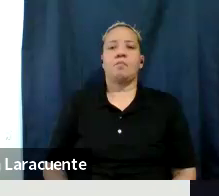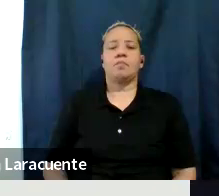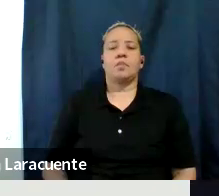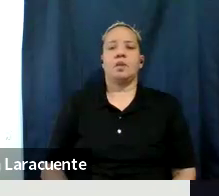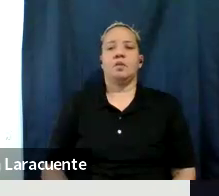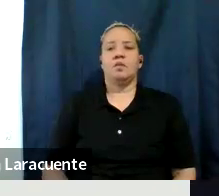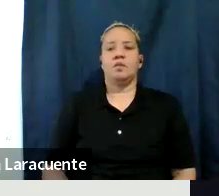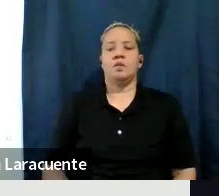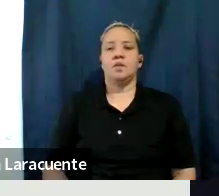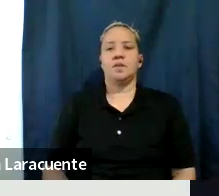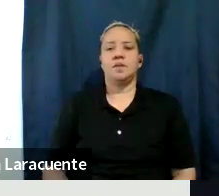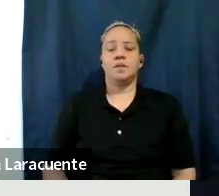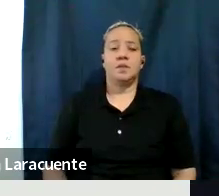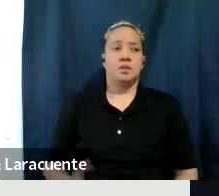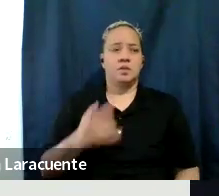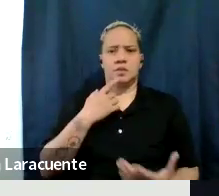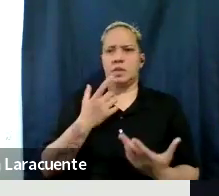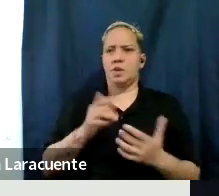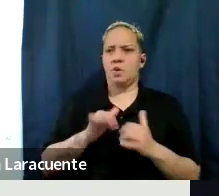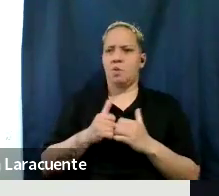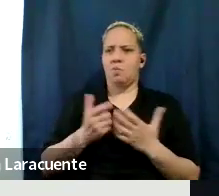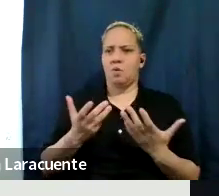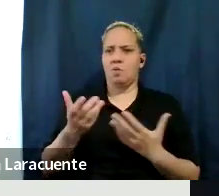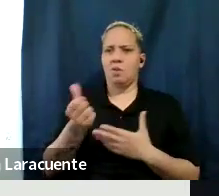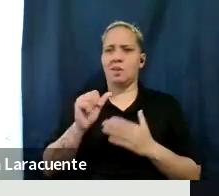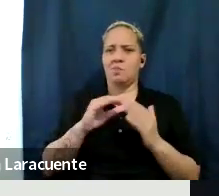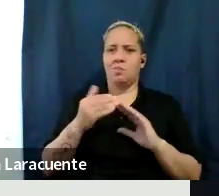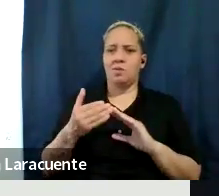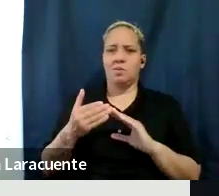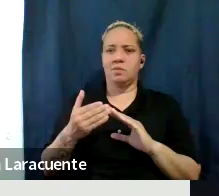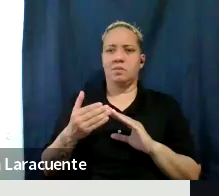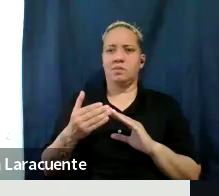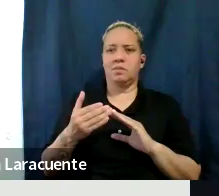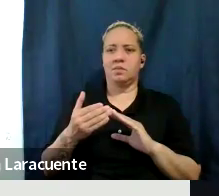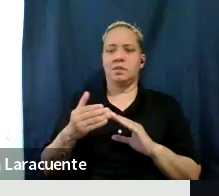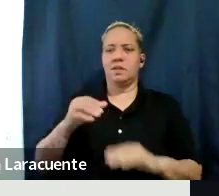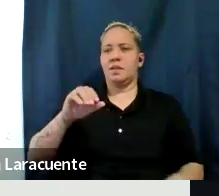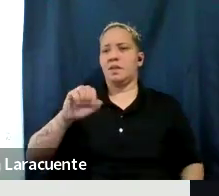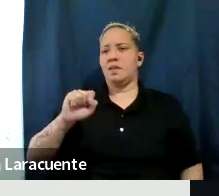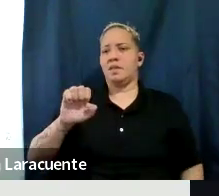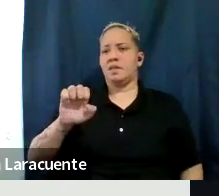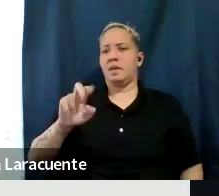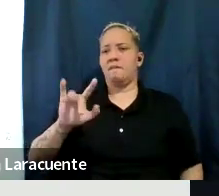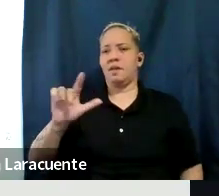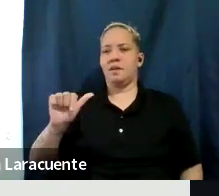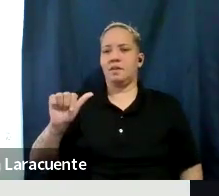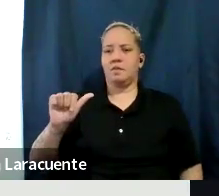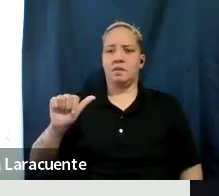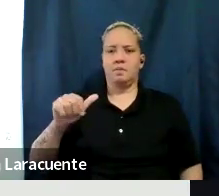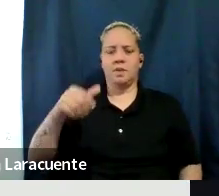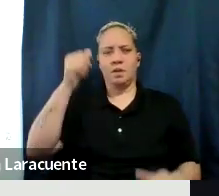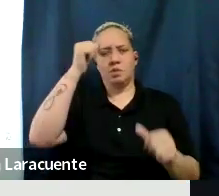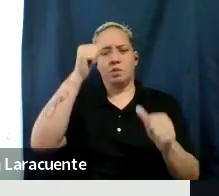pues yo decía, bueno, pero esto es como estar en cualquier pueblo de Sevilla o de Cádiz, ¿no? A mí me recordaba